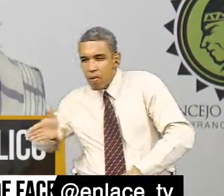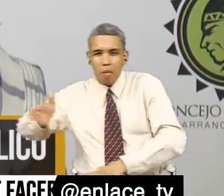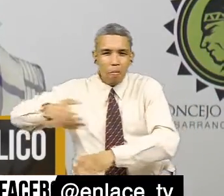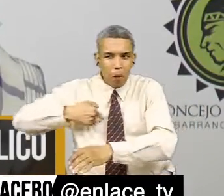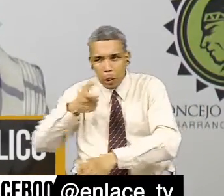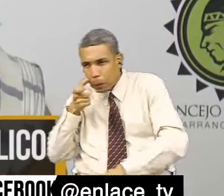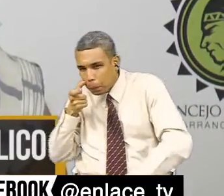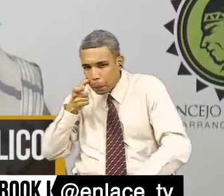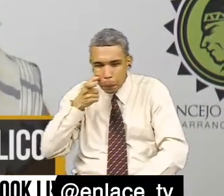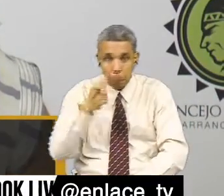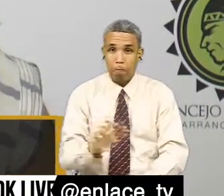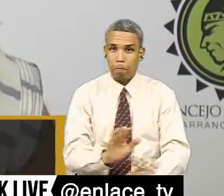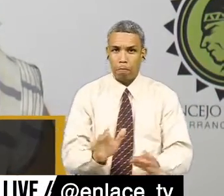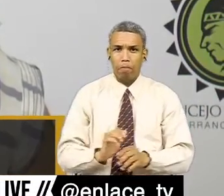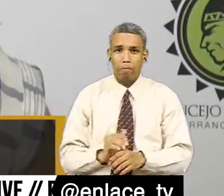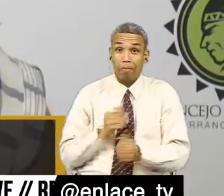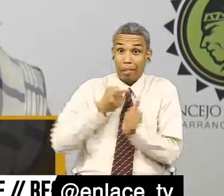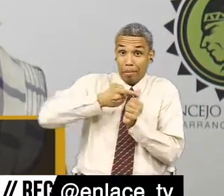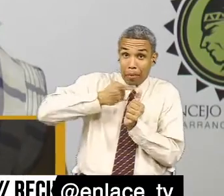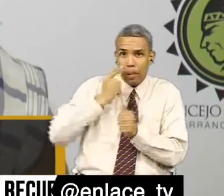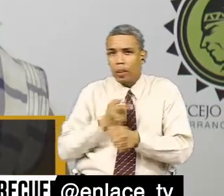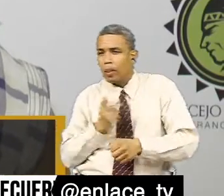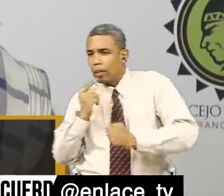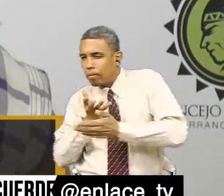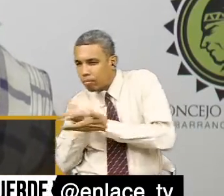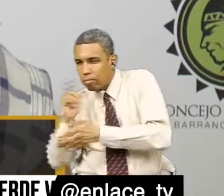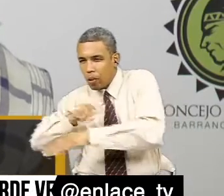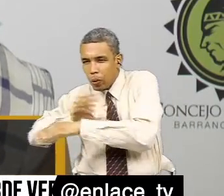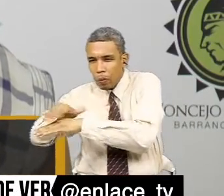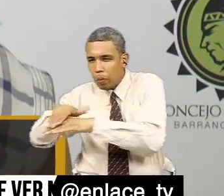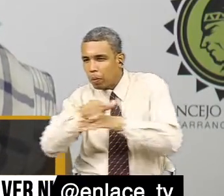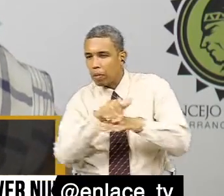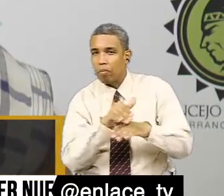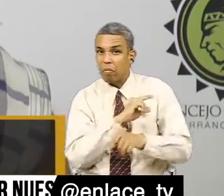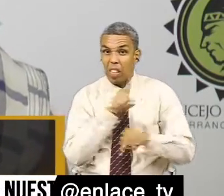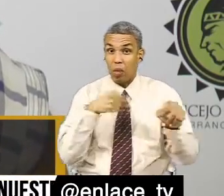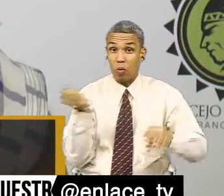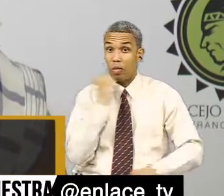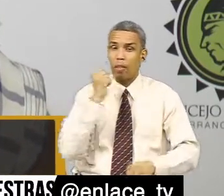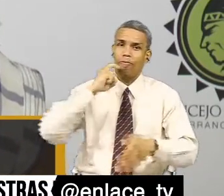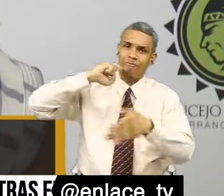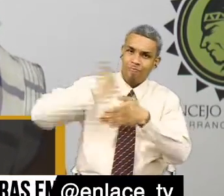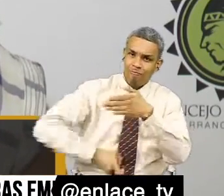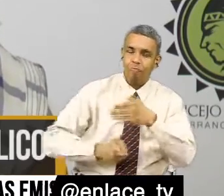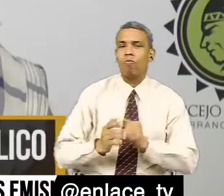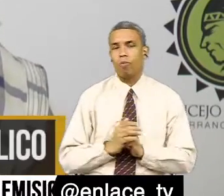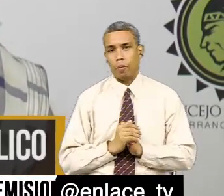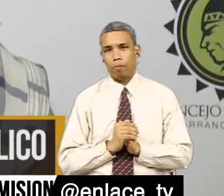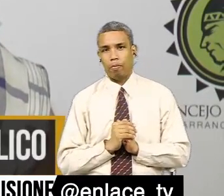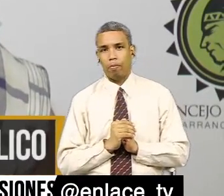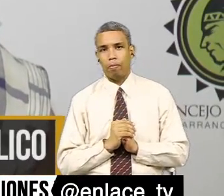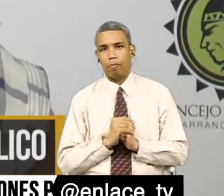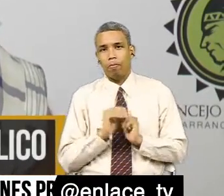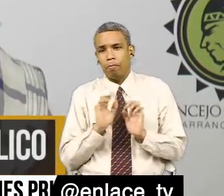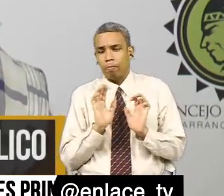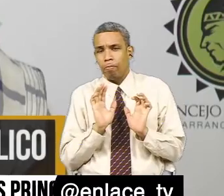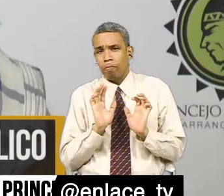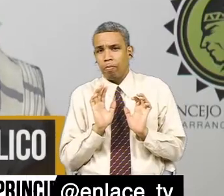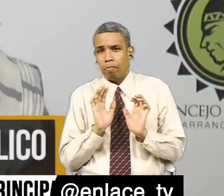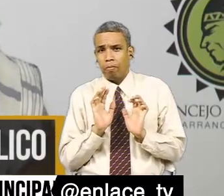haciendo socialización y operativos para poder llegar a acuerdos con los comerciantes, pero la intención nunca se ha tratado solamente